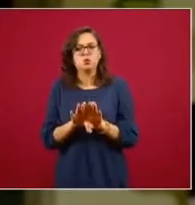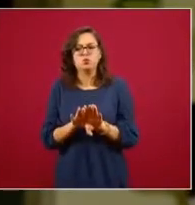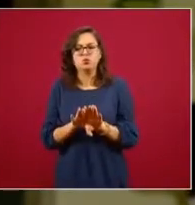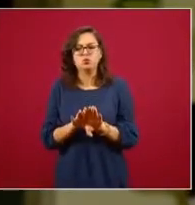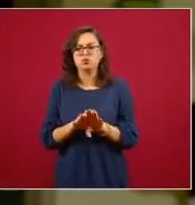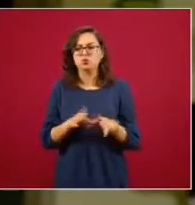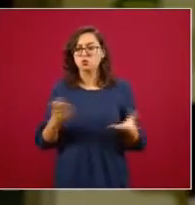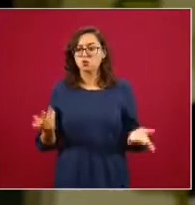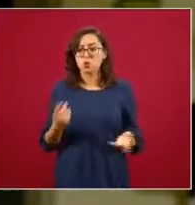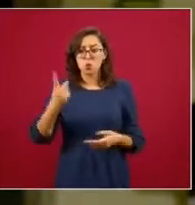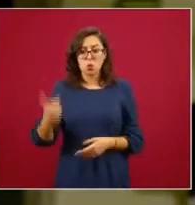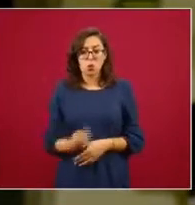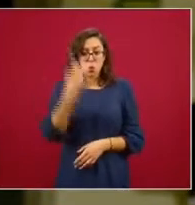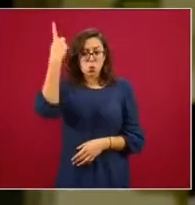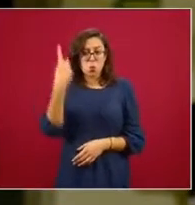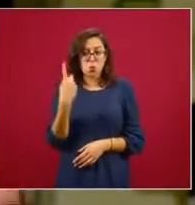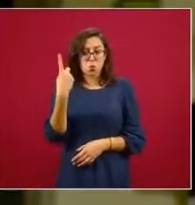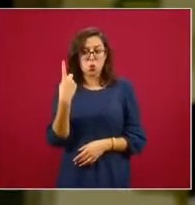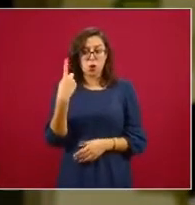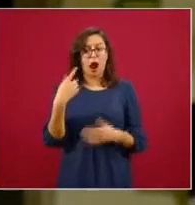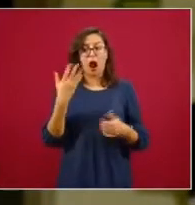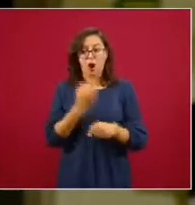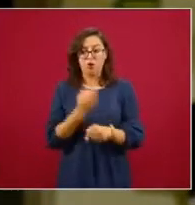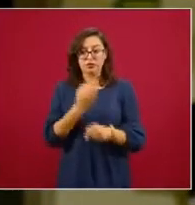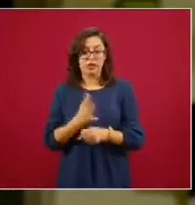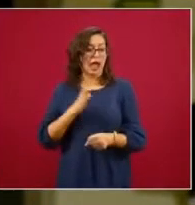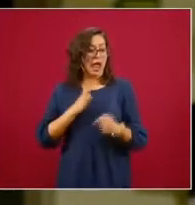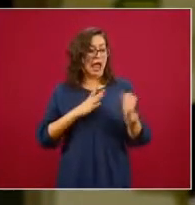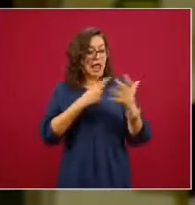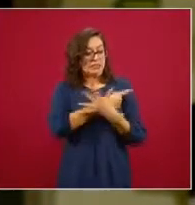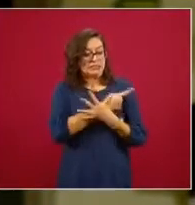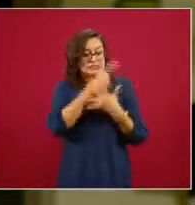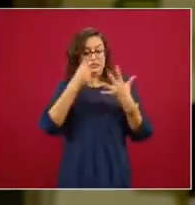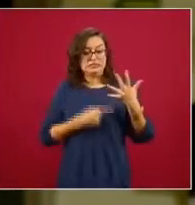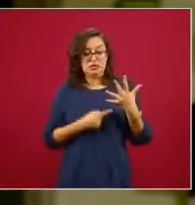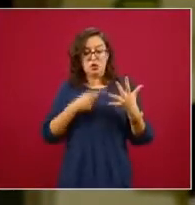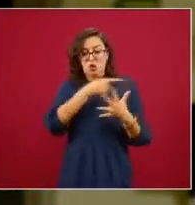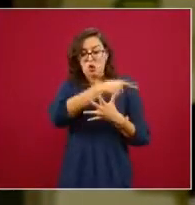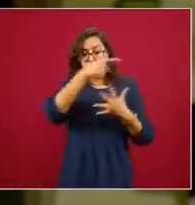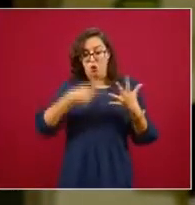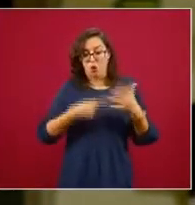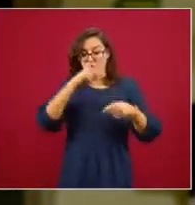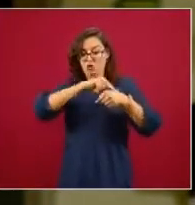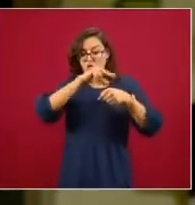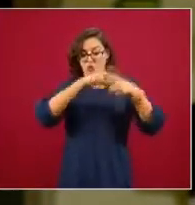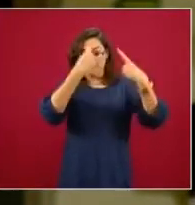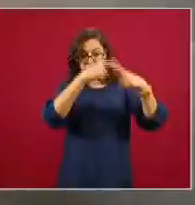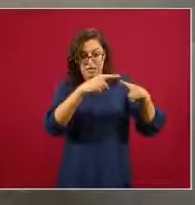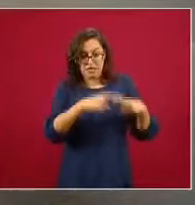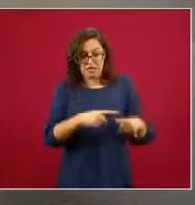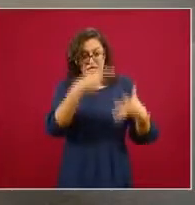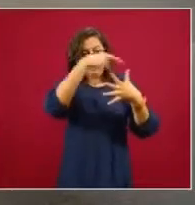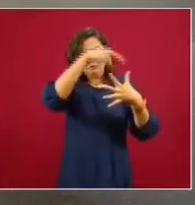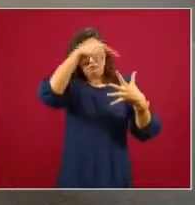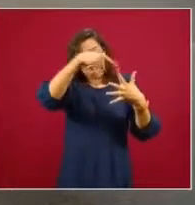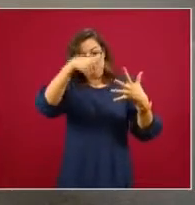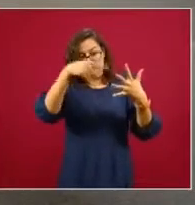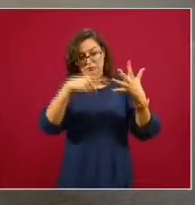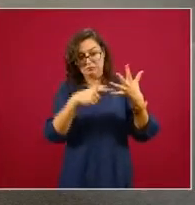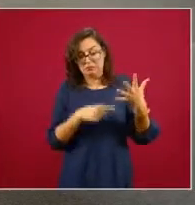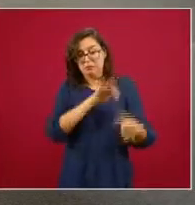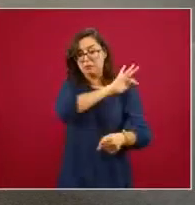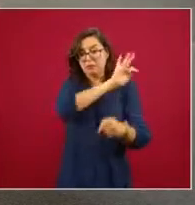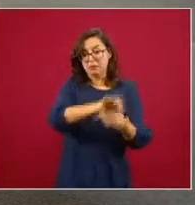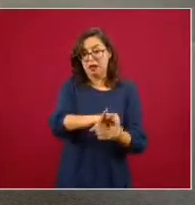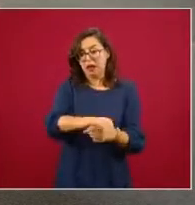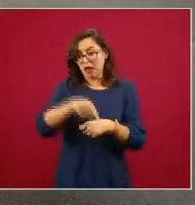un único asegurador, ¿no? Single Payer, ¿no? System. Esta es una discusión profunda, por ejemplo, en